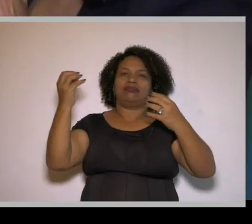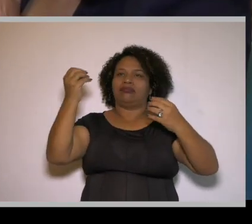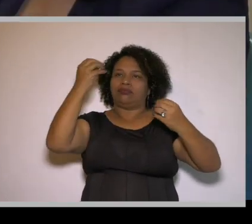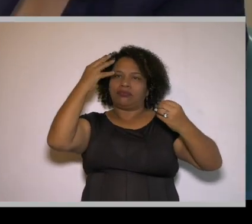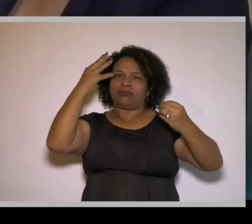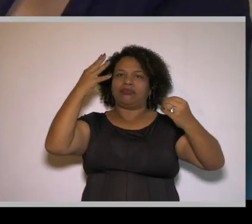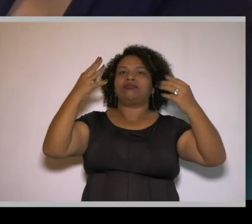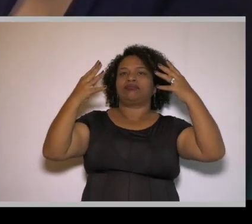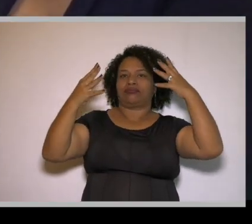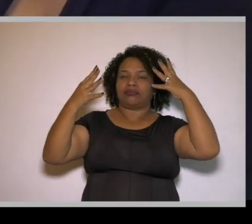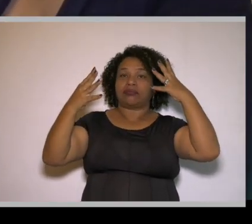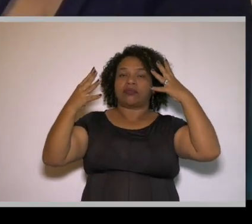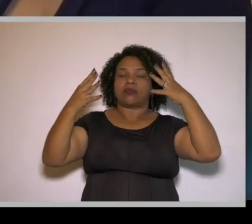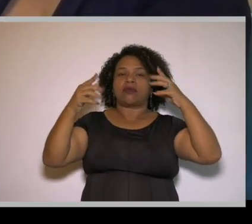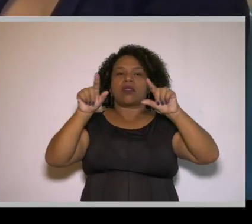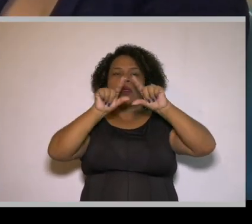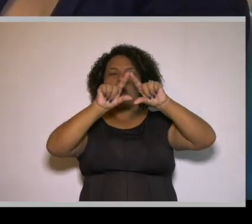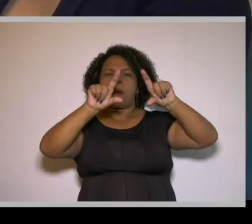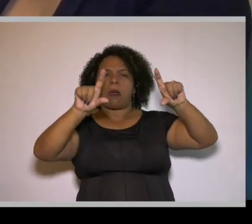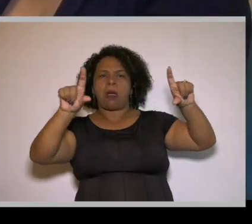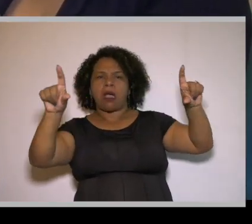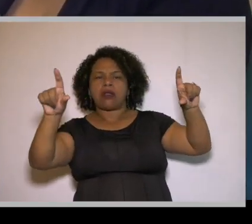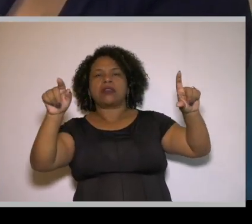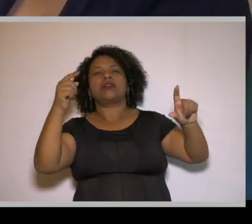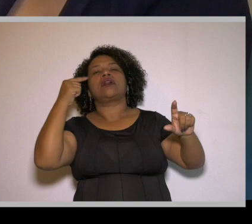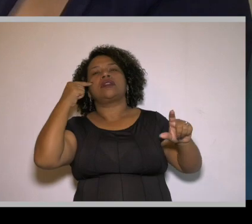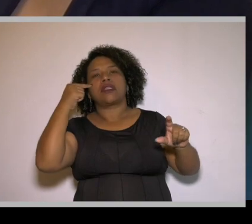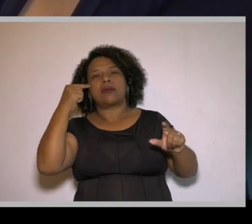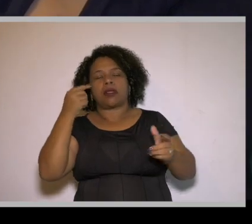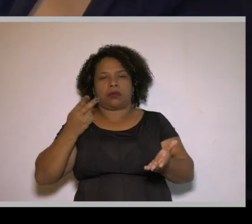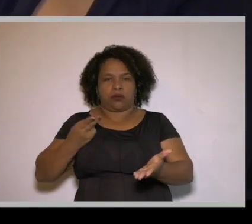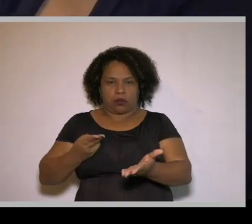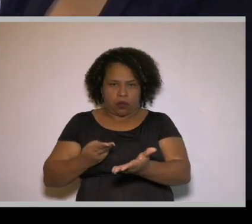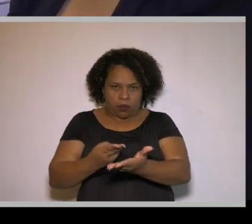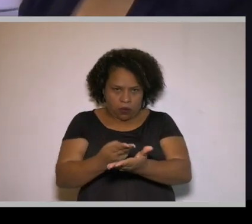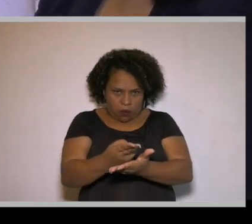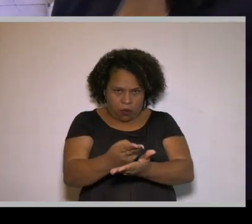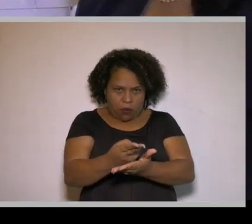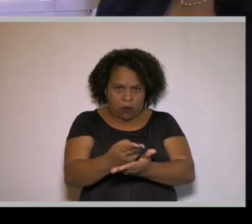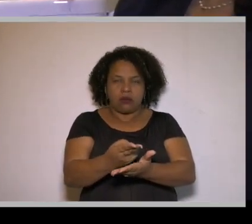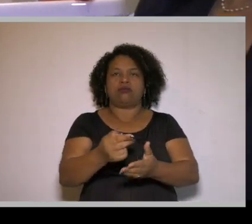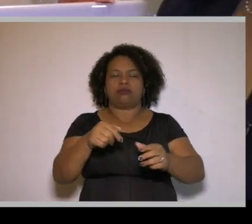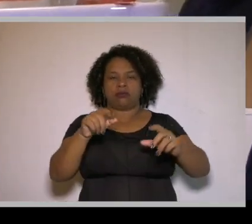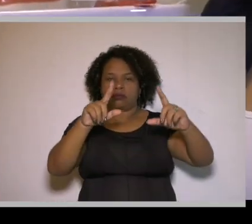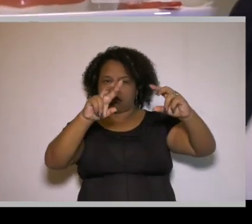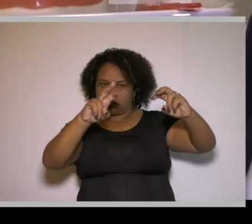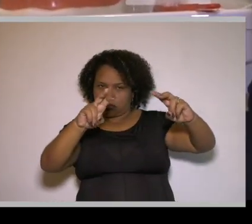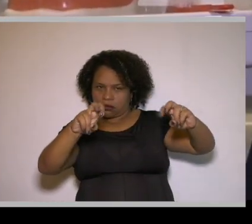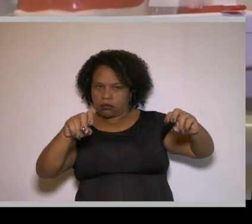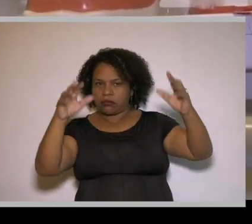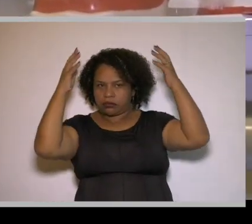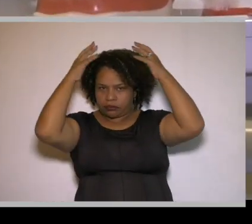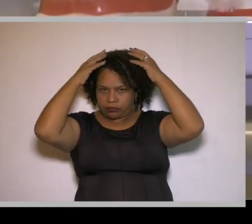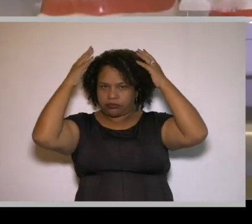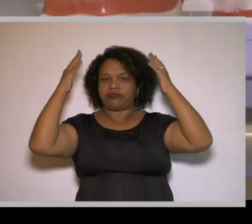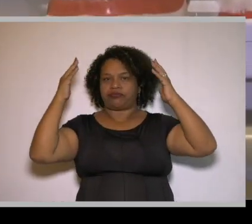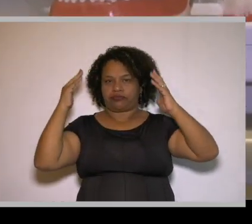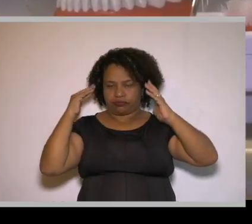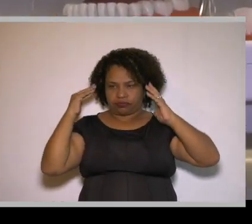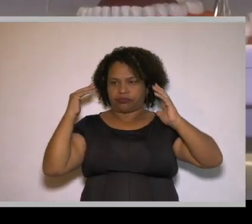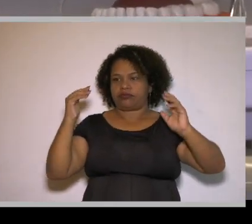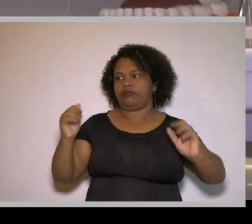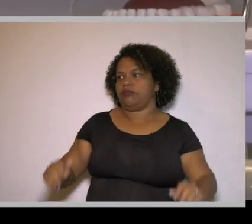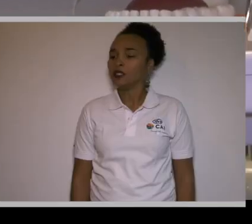tratada, entonces lo que es el contorno de la cara? Sí, la simetría facial se puede ver afectada en el futuro. Por ejemplo, si se fractura